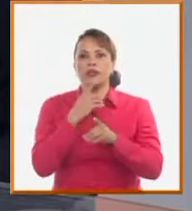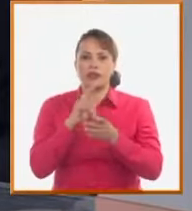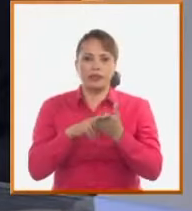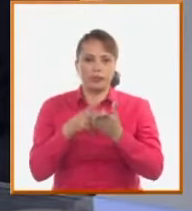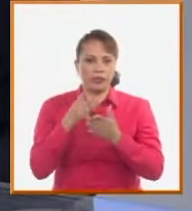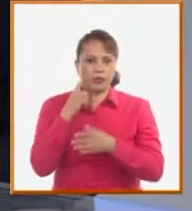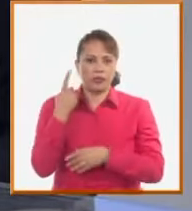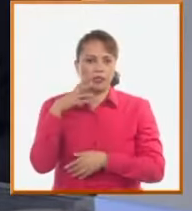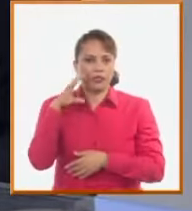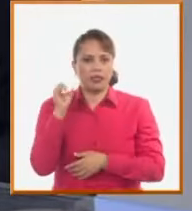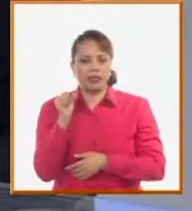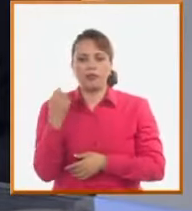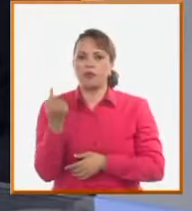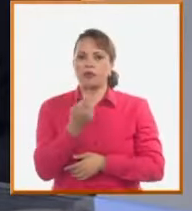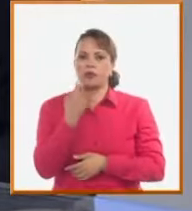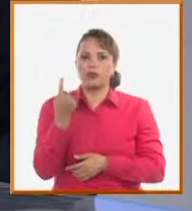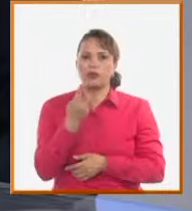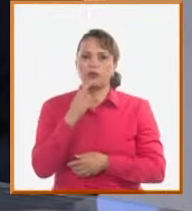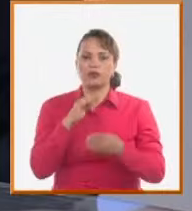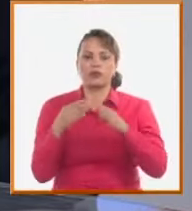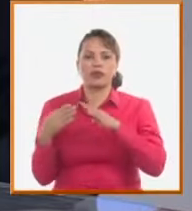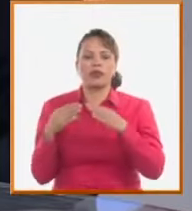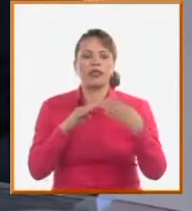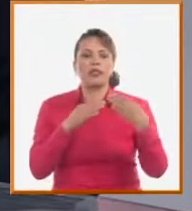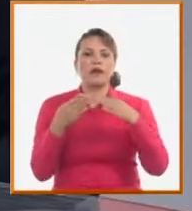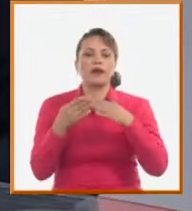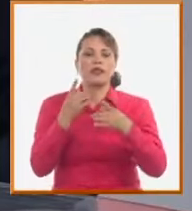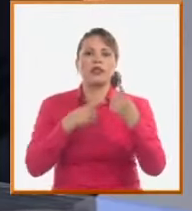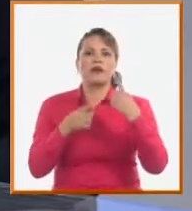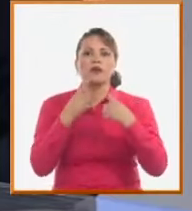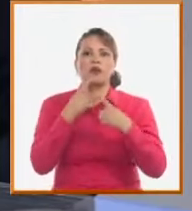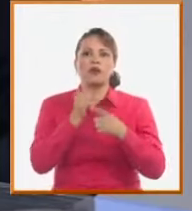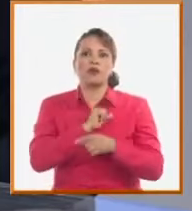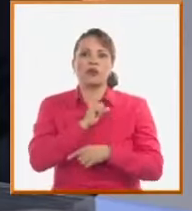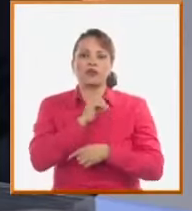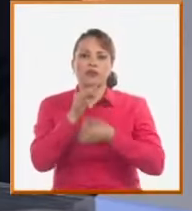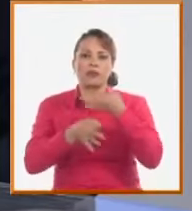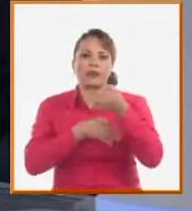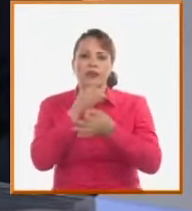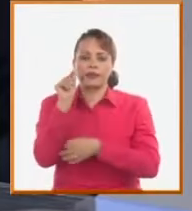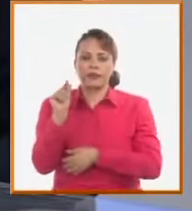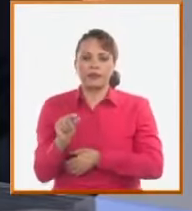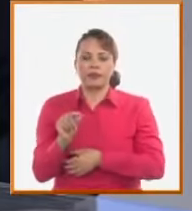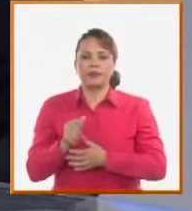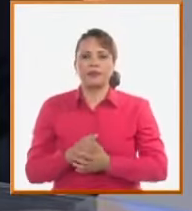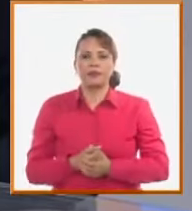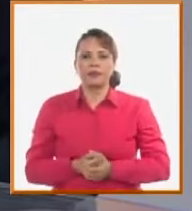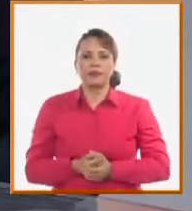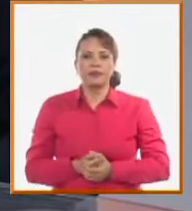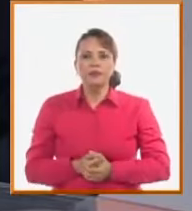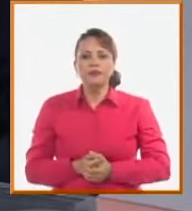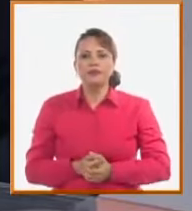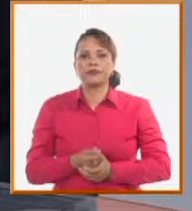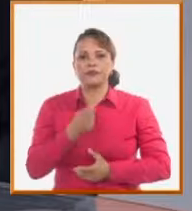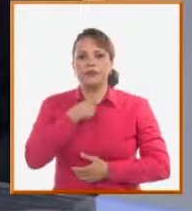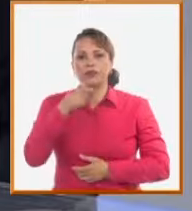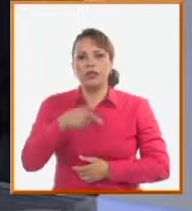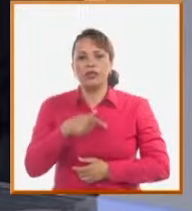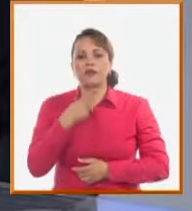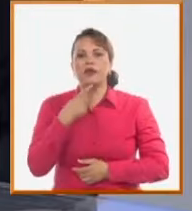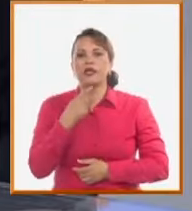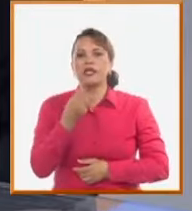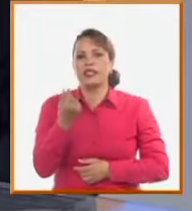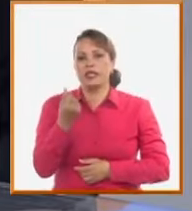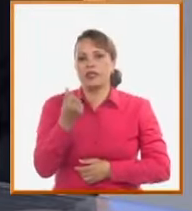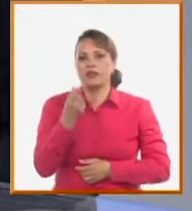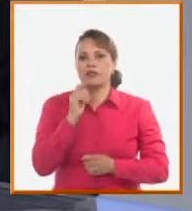que nosotros hacemos en el foro de debate de lo que quizás quiso transmitir la persona, en los casos del seguro temporario de vida,